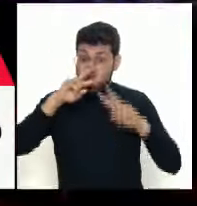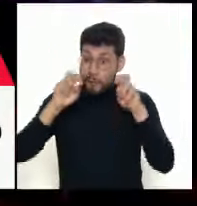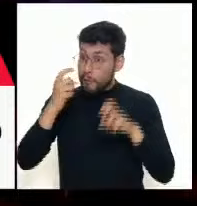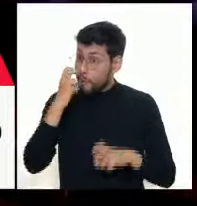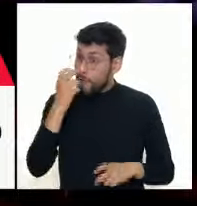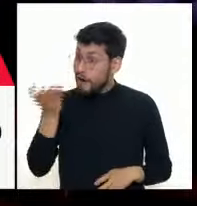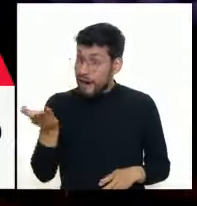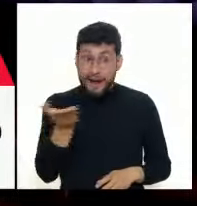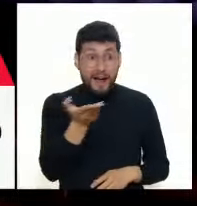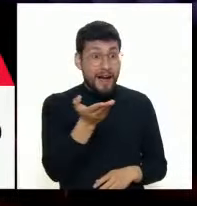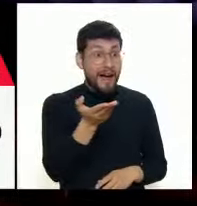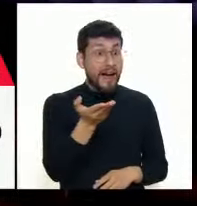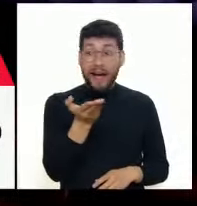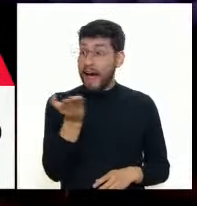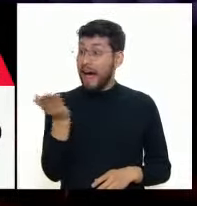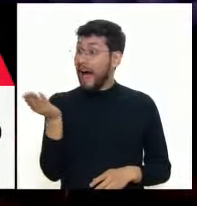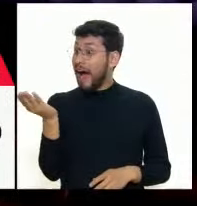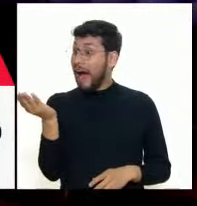curiosos?